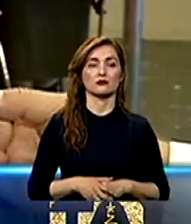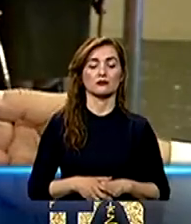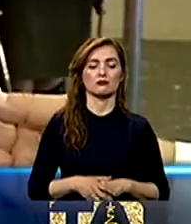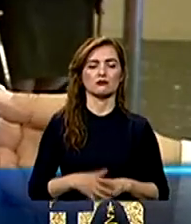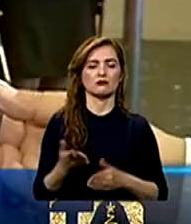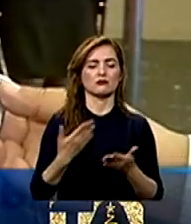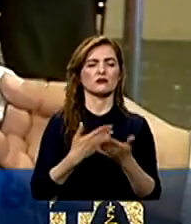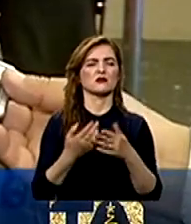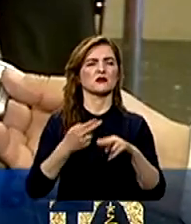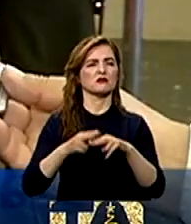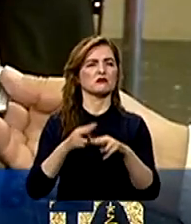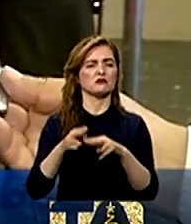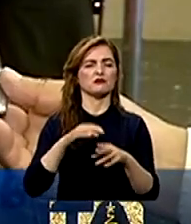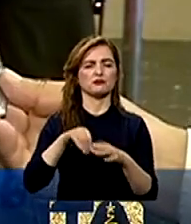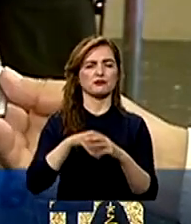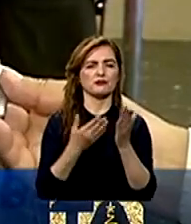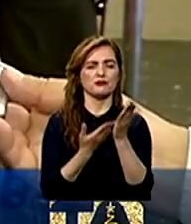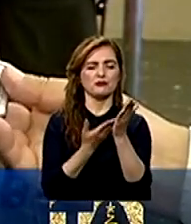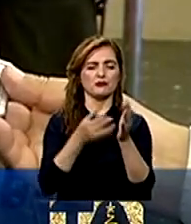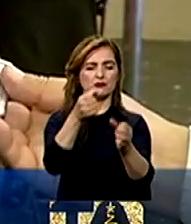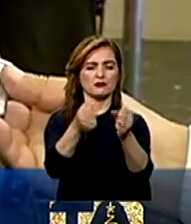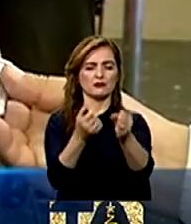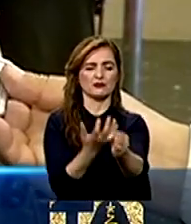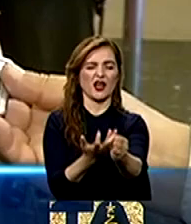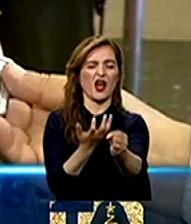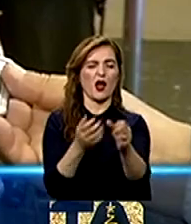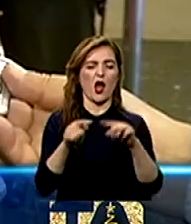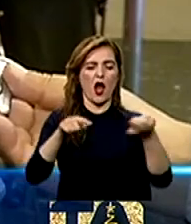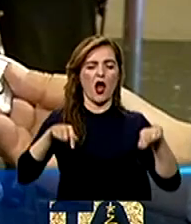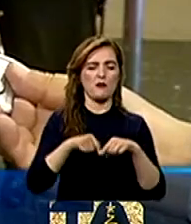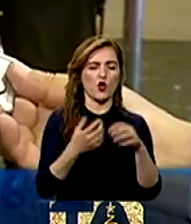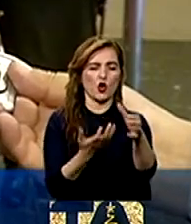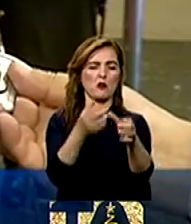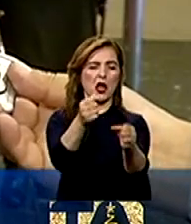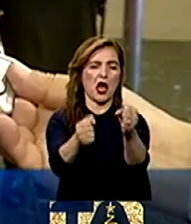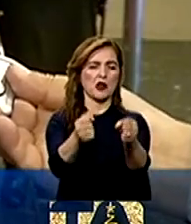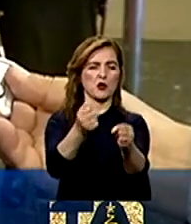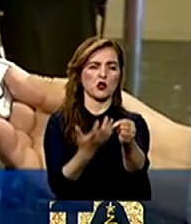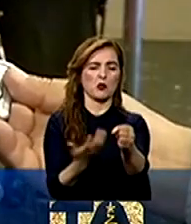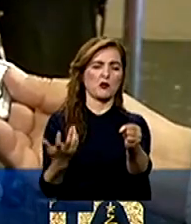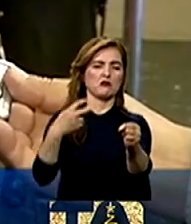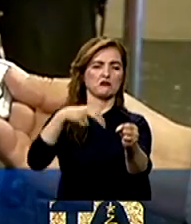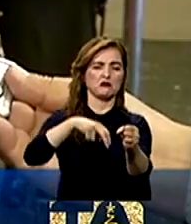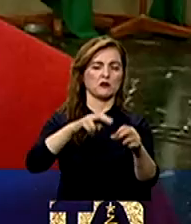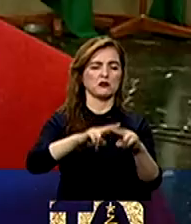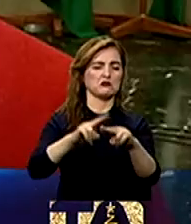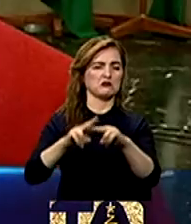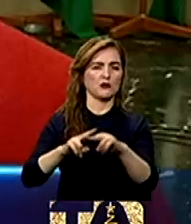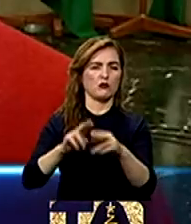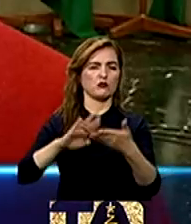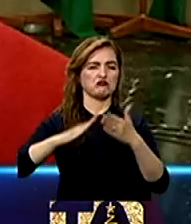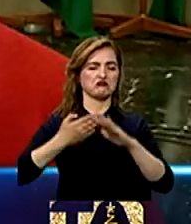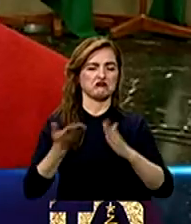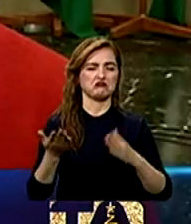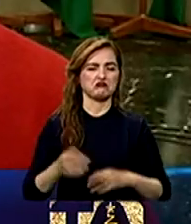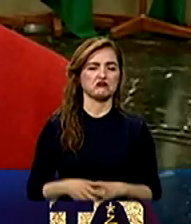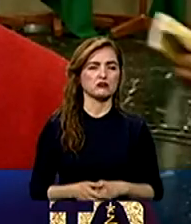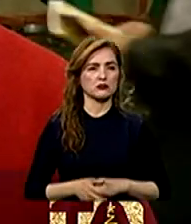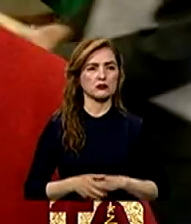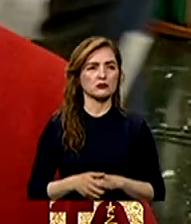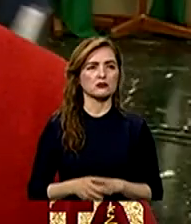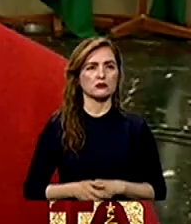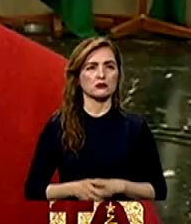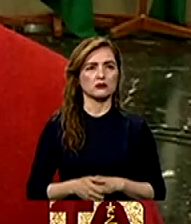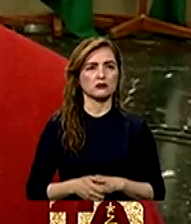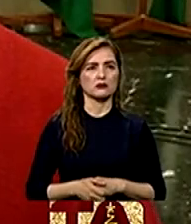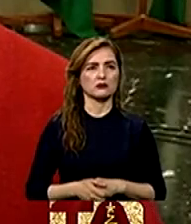ampliando las posibilidades de ellos también atender y cumplir el rol de transporte comunitario. Para dar